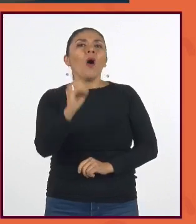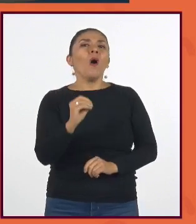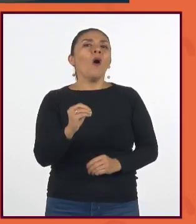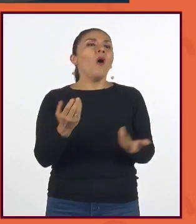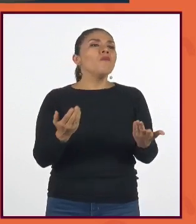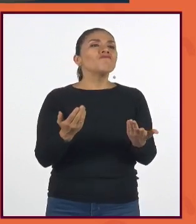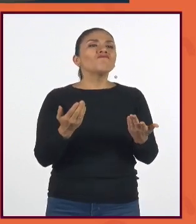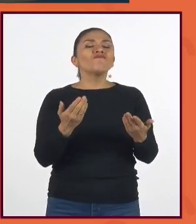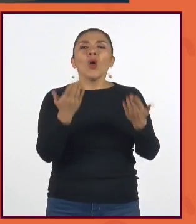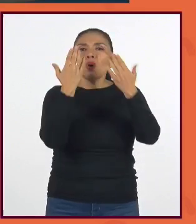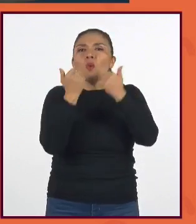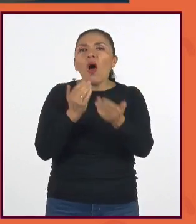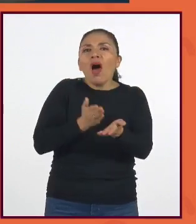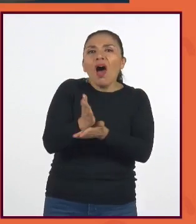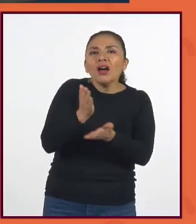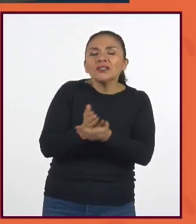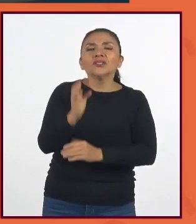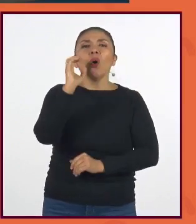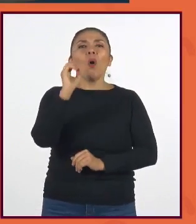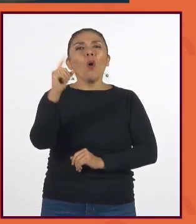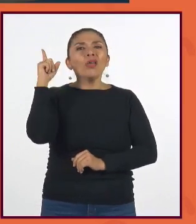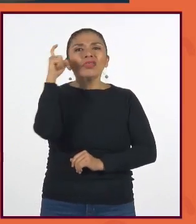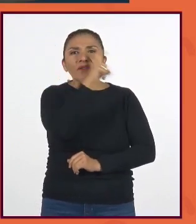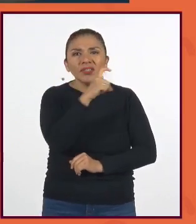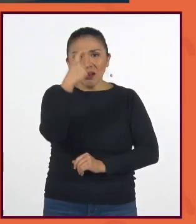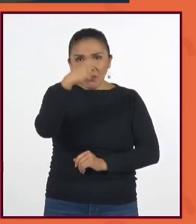poco acceso o el difícil acceso a los